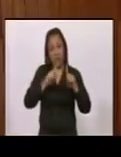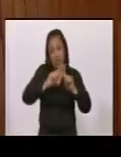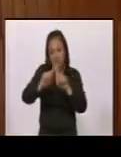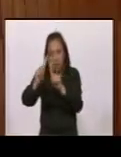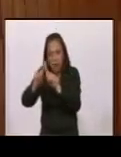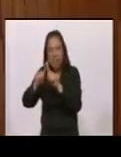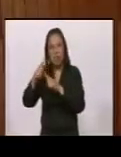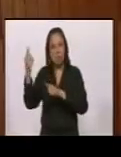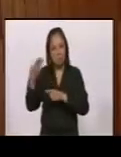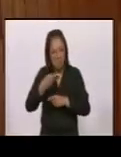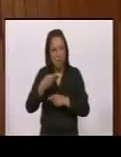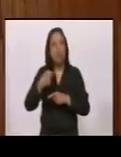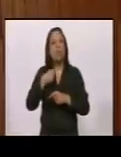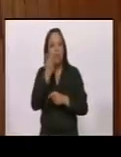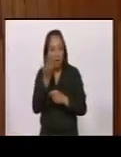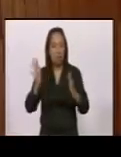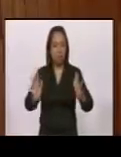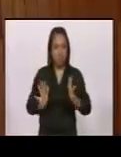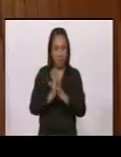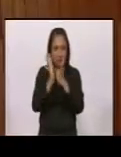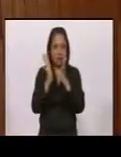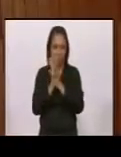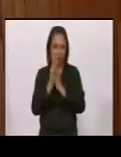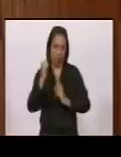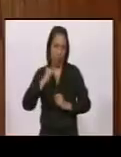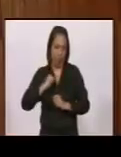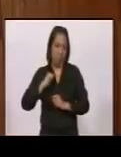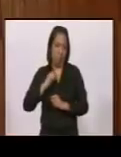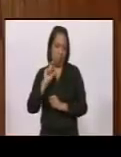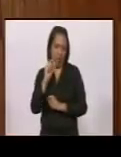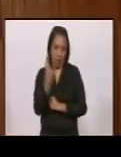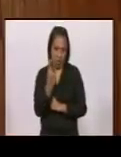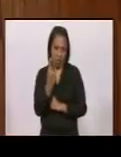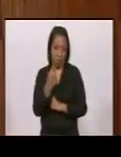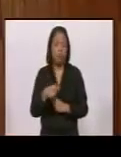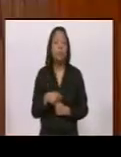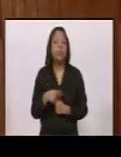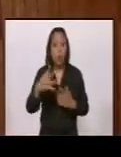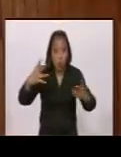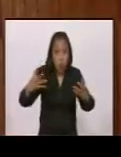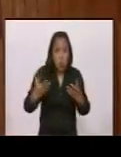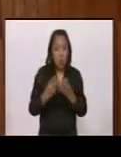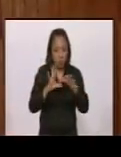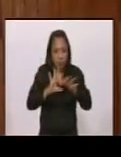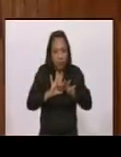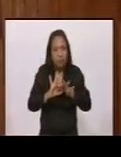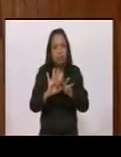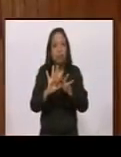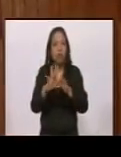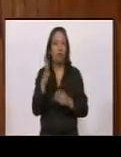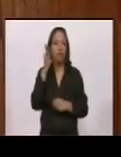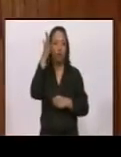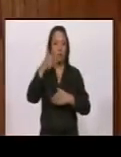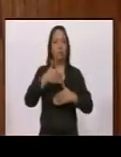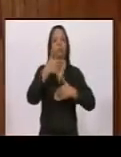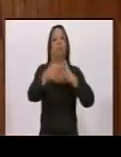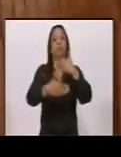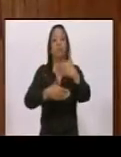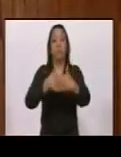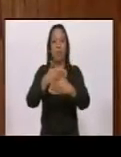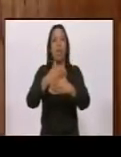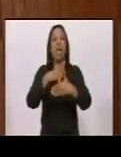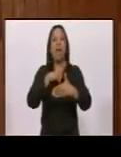exigente y participativo del siglo XXI. Vamos juntos hacia adelante.